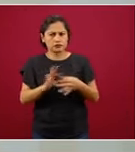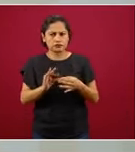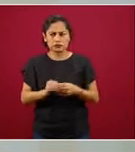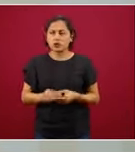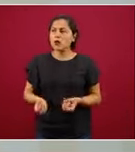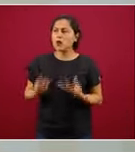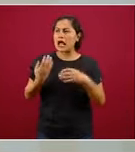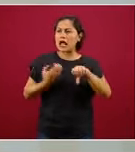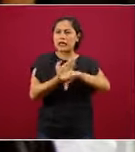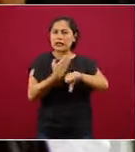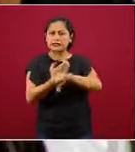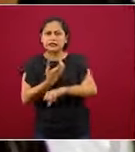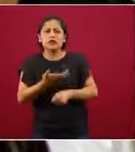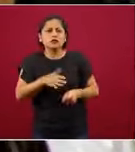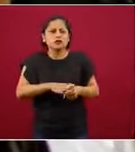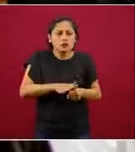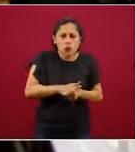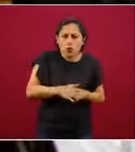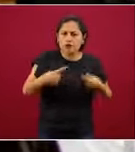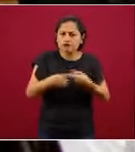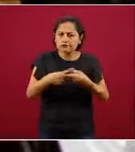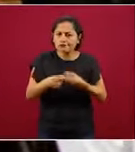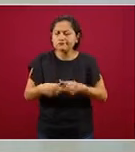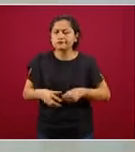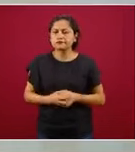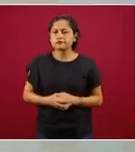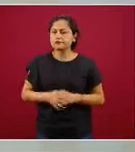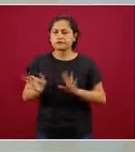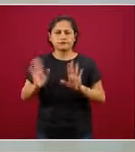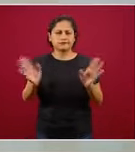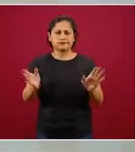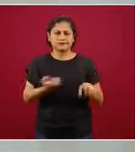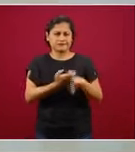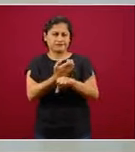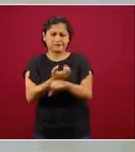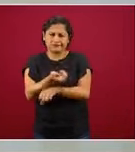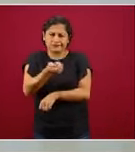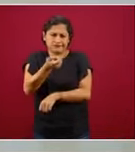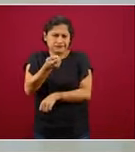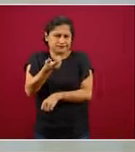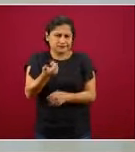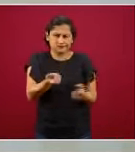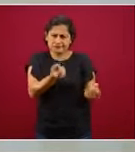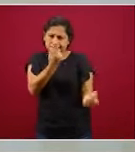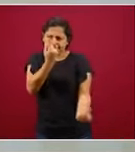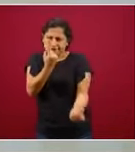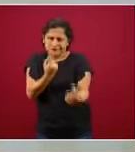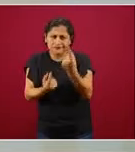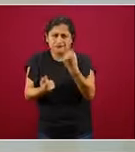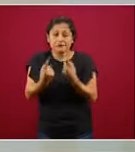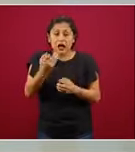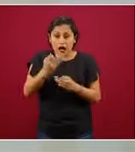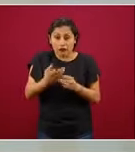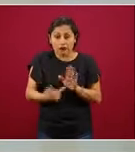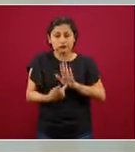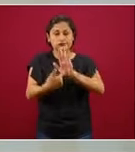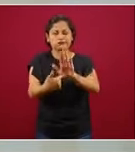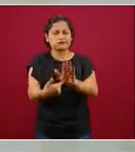¿Cuántos estados? ¿Cuáles fueron? ¿Qué inconsistencias? Muy pocos estados, no tiene la menor importancia identificarlos. Esto es algo que puede